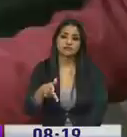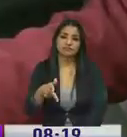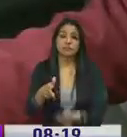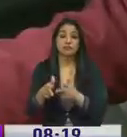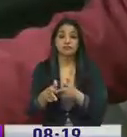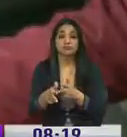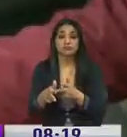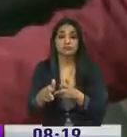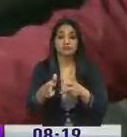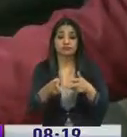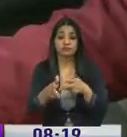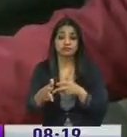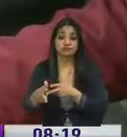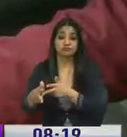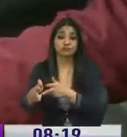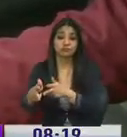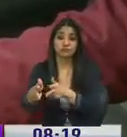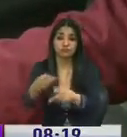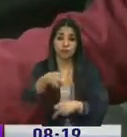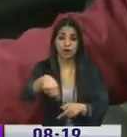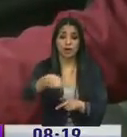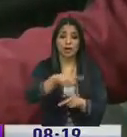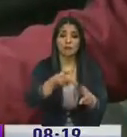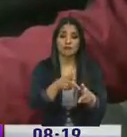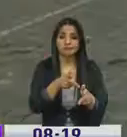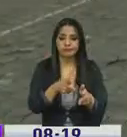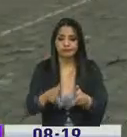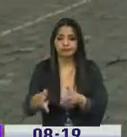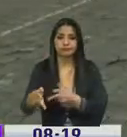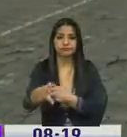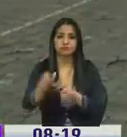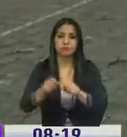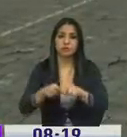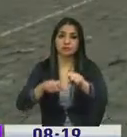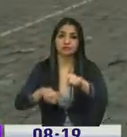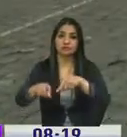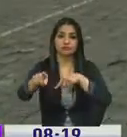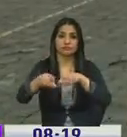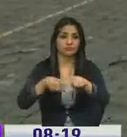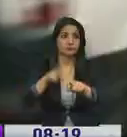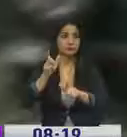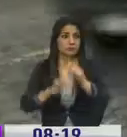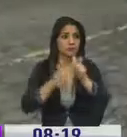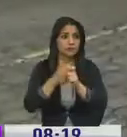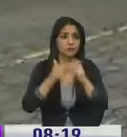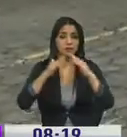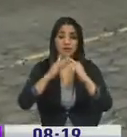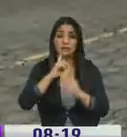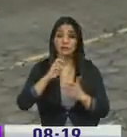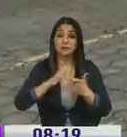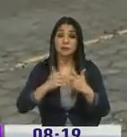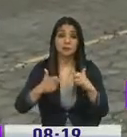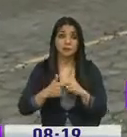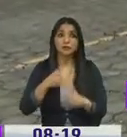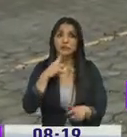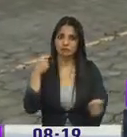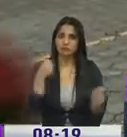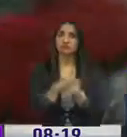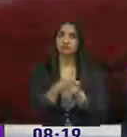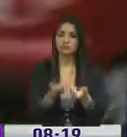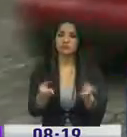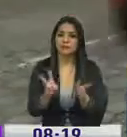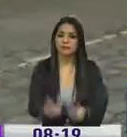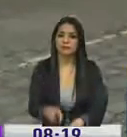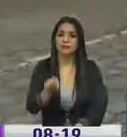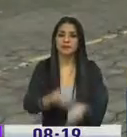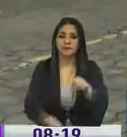un solo sentido y complicado tanto para los que bajan como para los que sobre los habitantes de las zonas señalaron que el inconveniente provoca accidentes constantes y